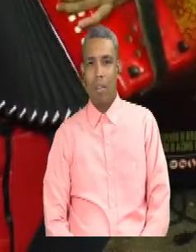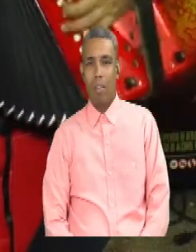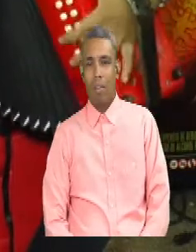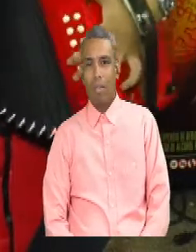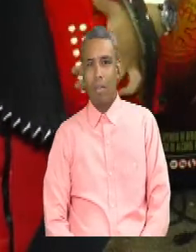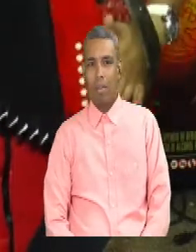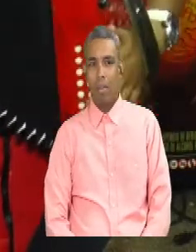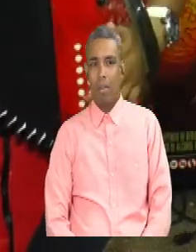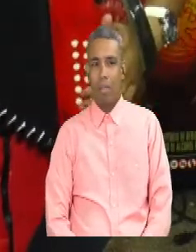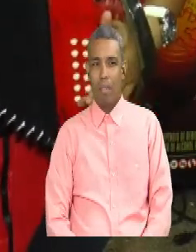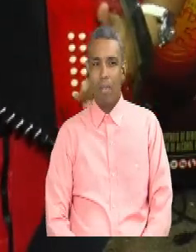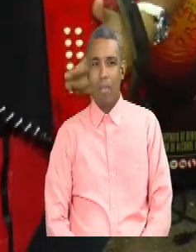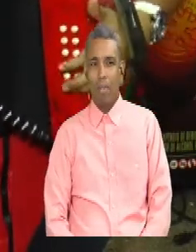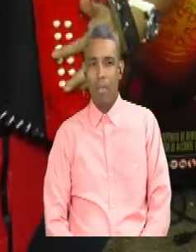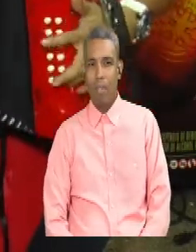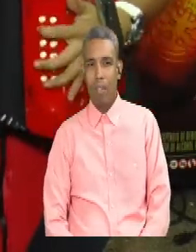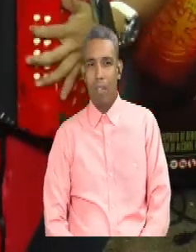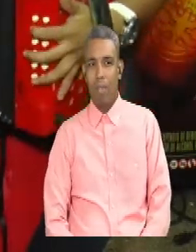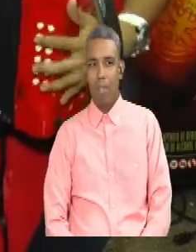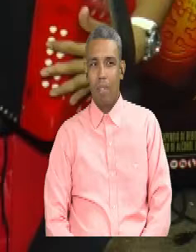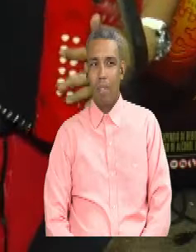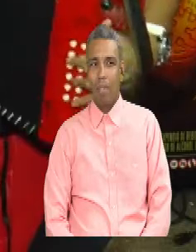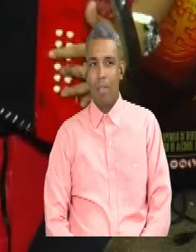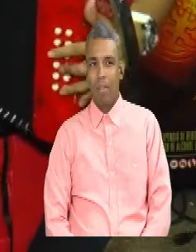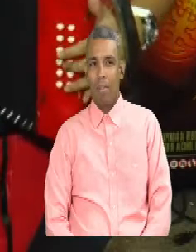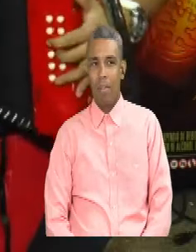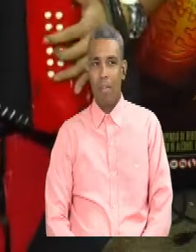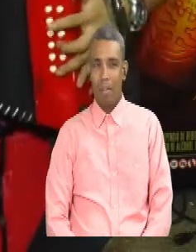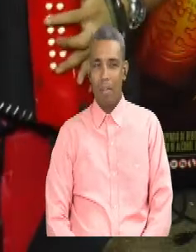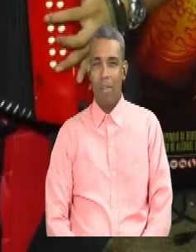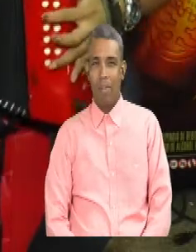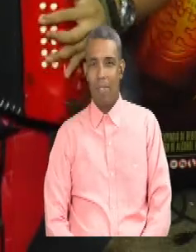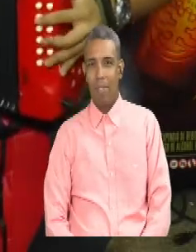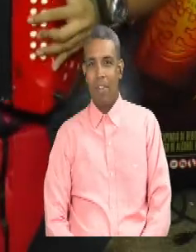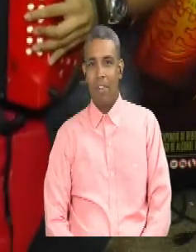linda, cuando por la calle te veo me fascina.